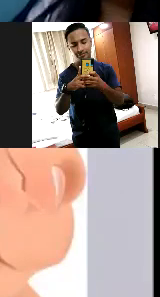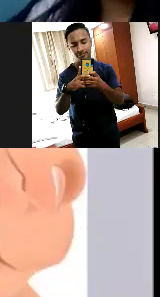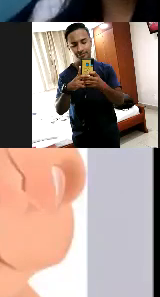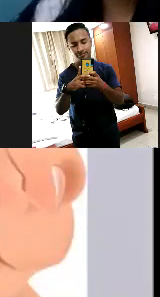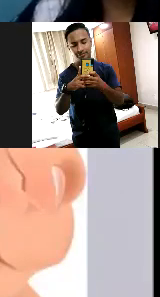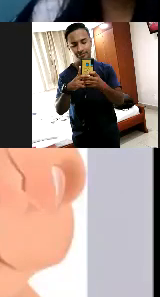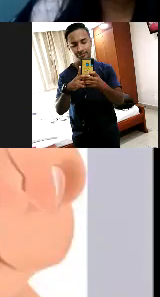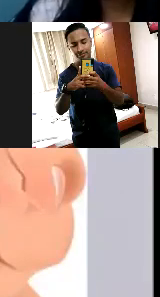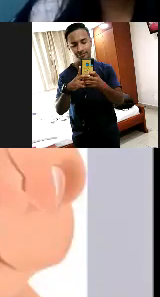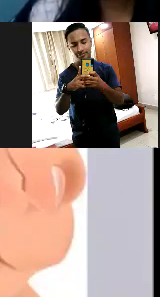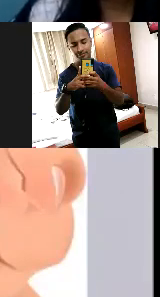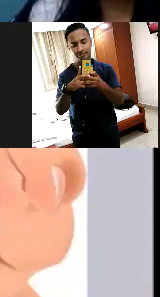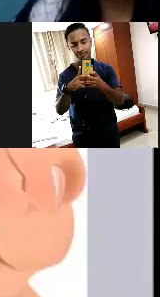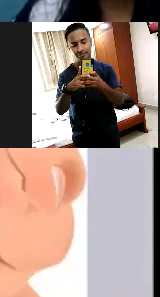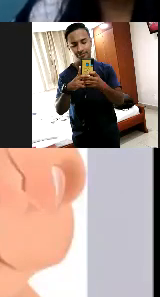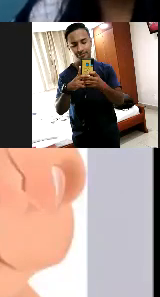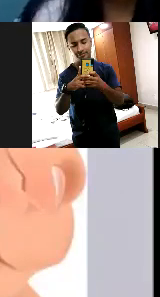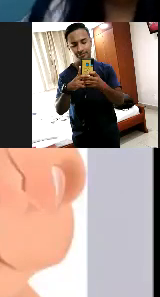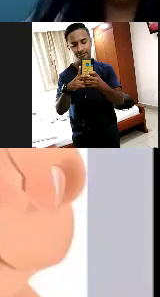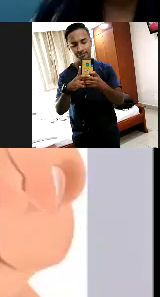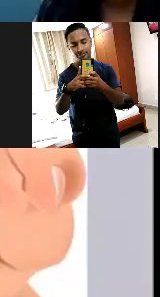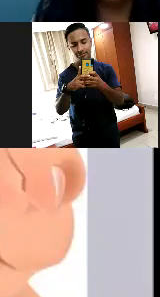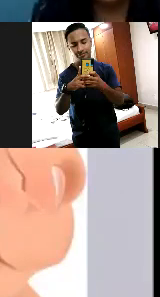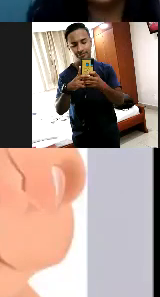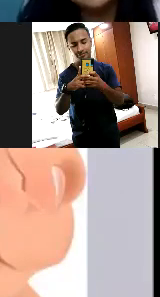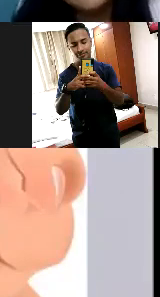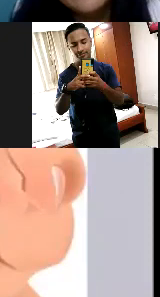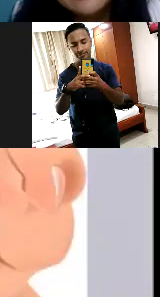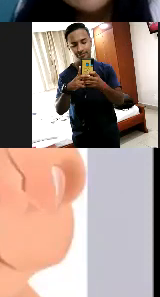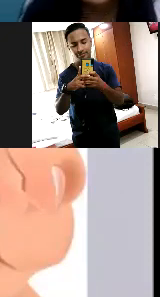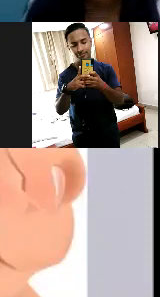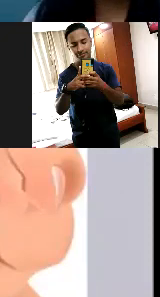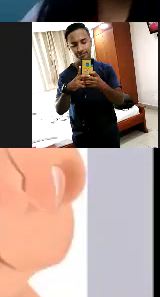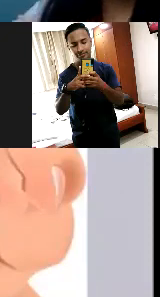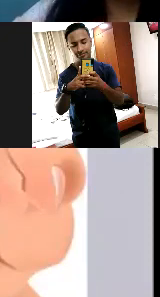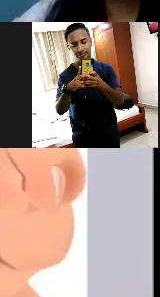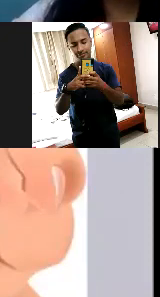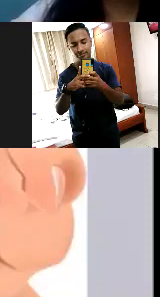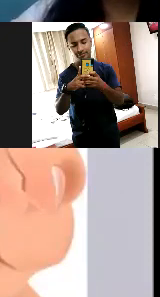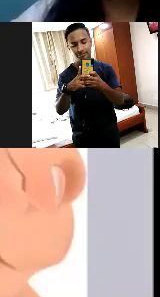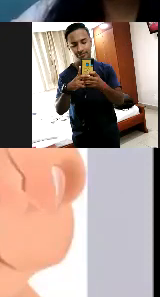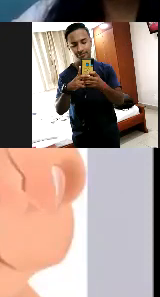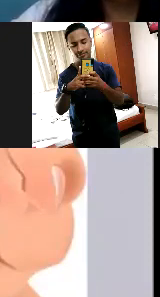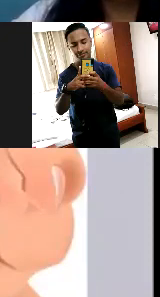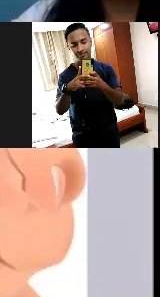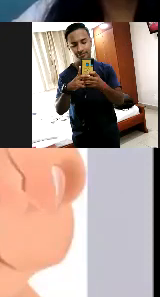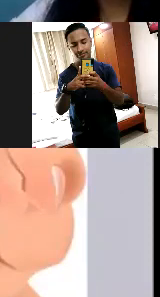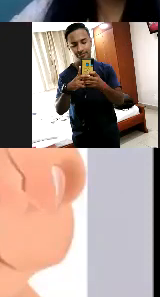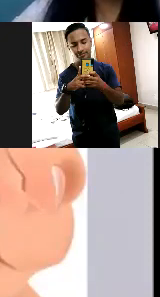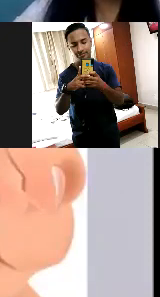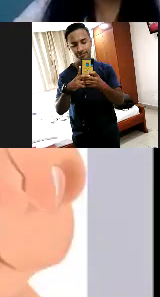hemodiálisis. Necesitamos soluciones, ácidos y bicarbonatos. También necesitamos un